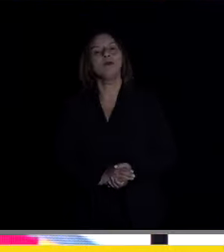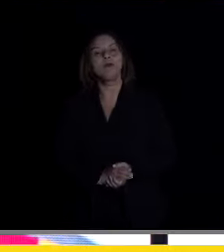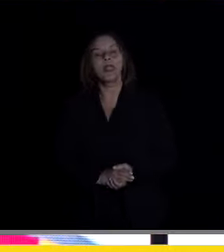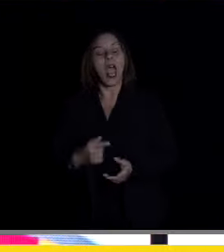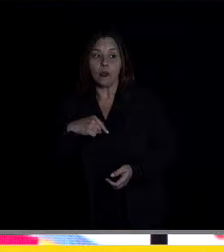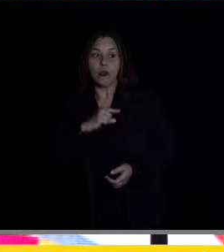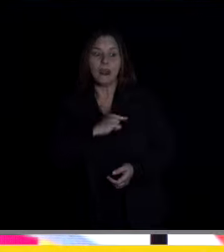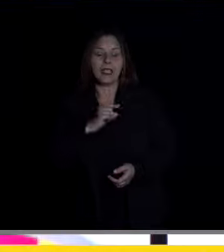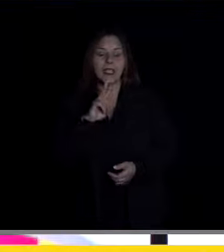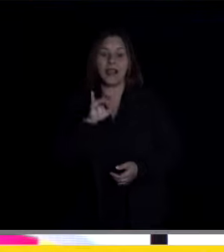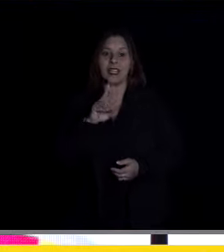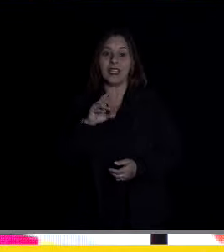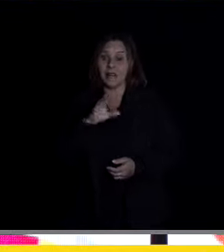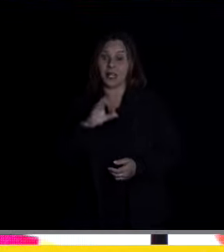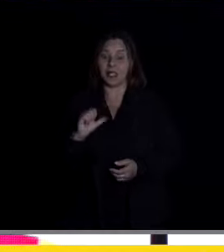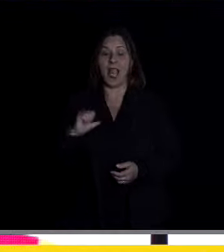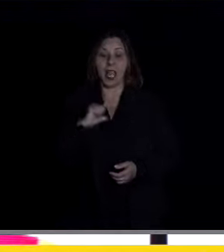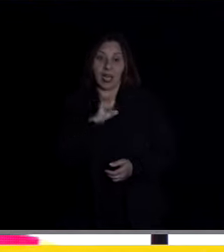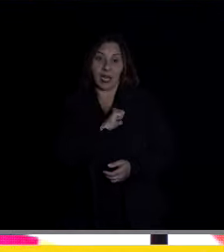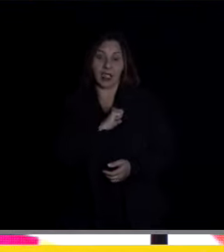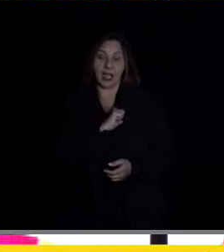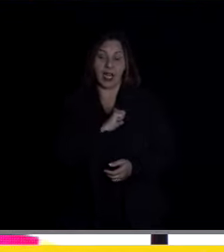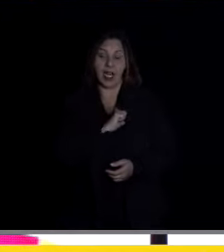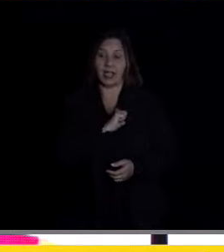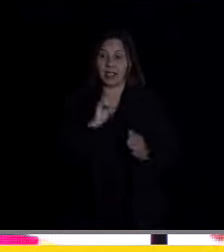Nuestra querida vicealcaldesa Lidia Rivera Nizar.